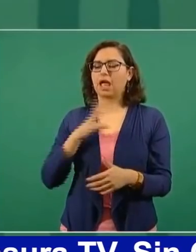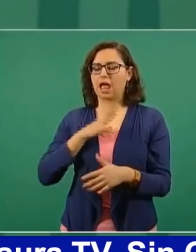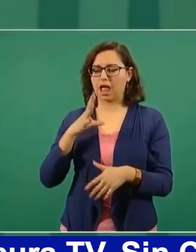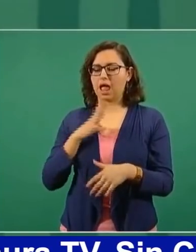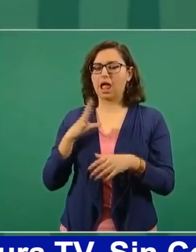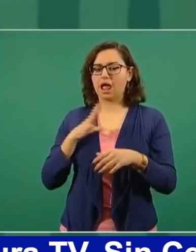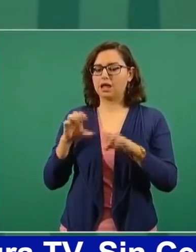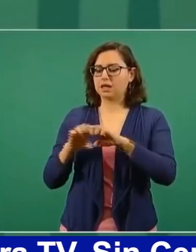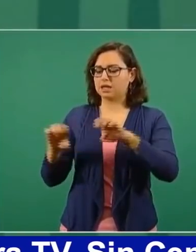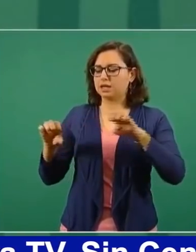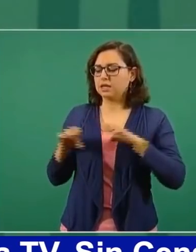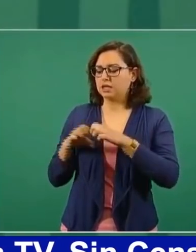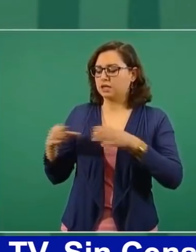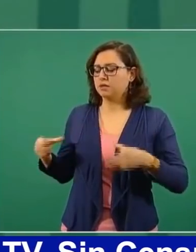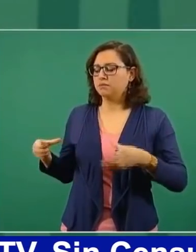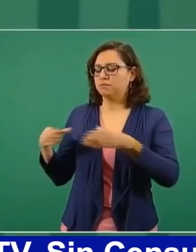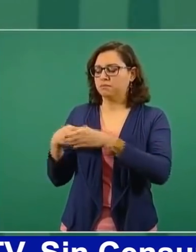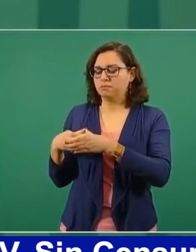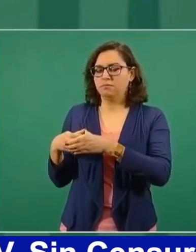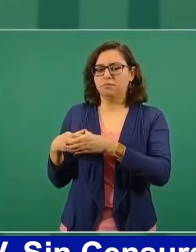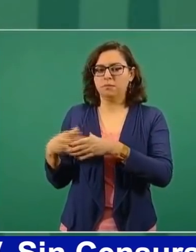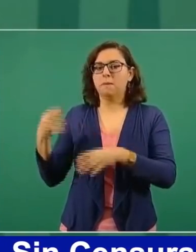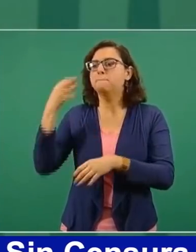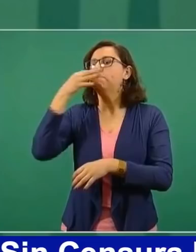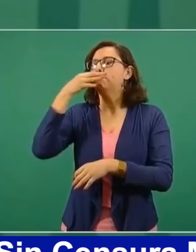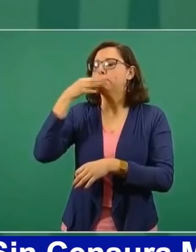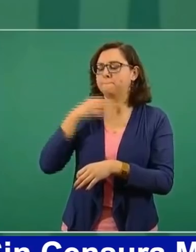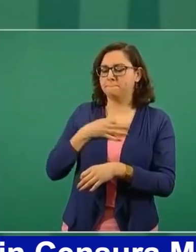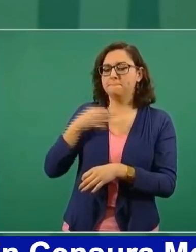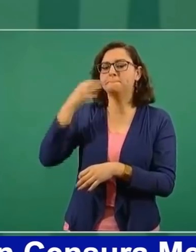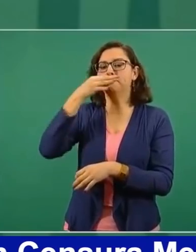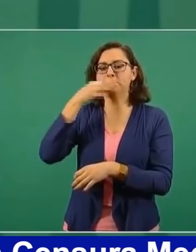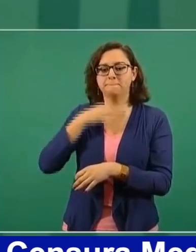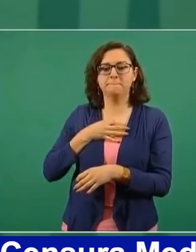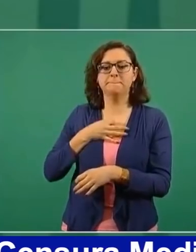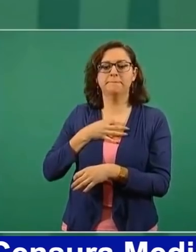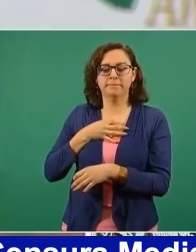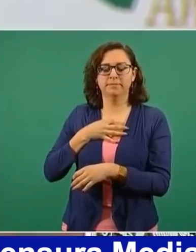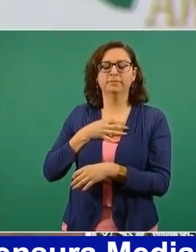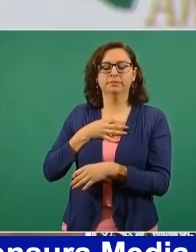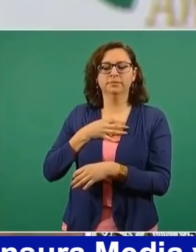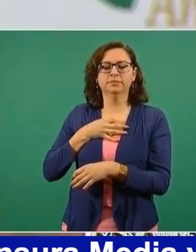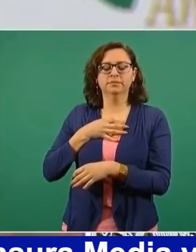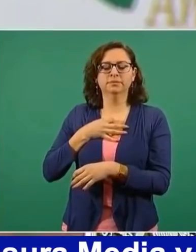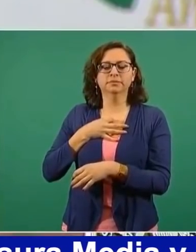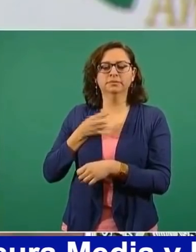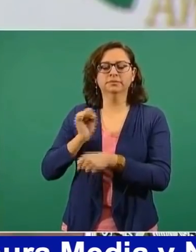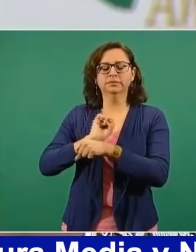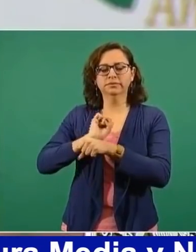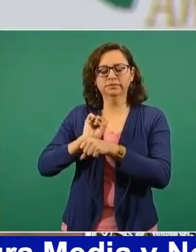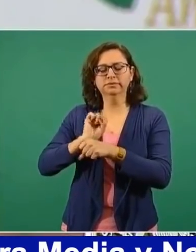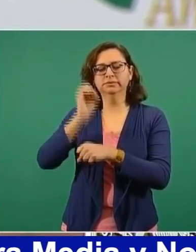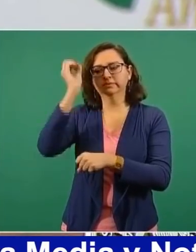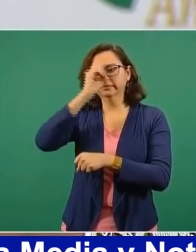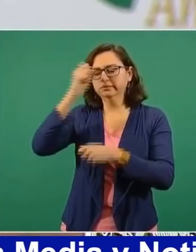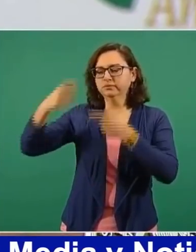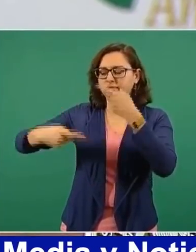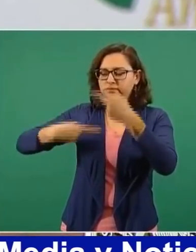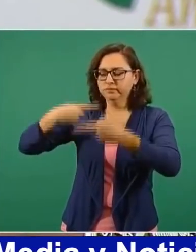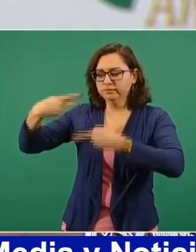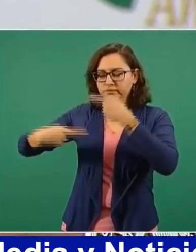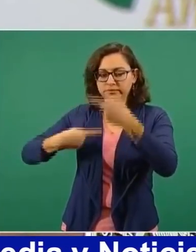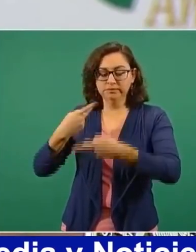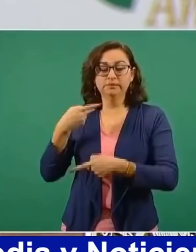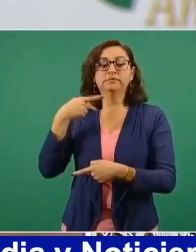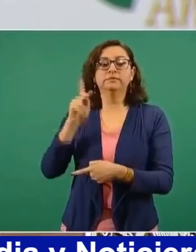esto, pues me informan a mí en lo general, me piden mi punto de vista,